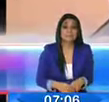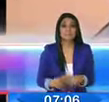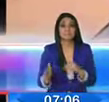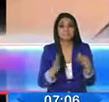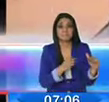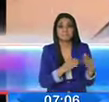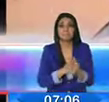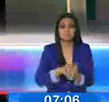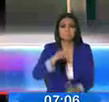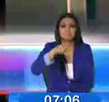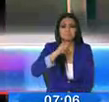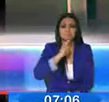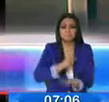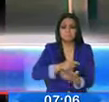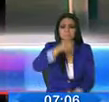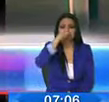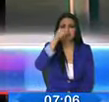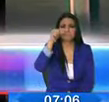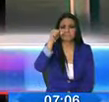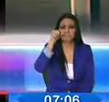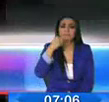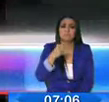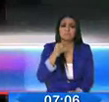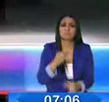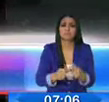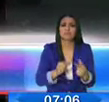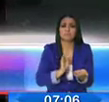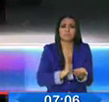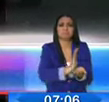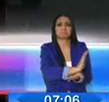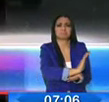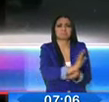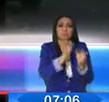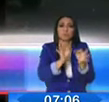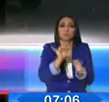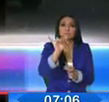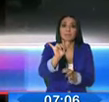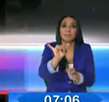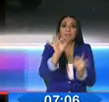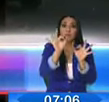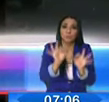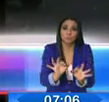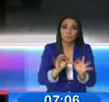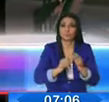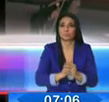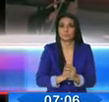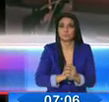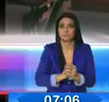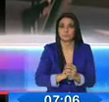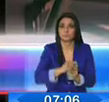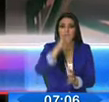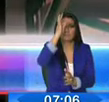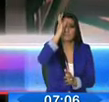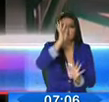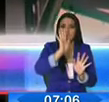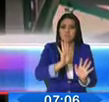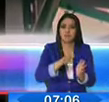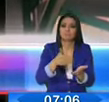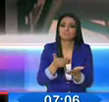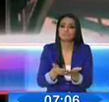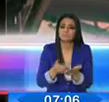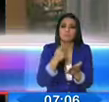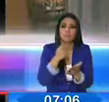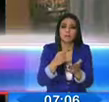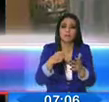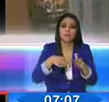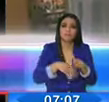y estado dejando la droga y el día estaba vino precisamente de la clínica vino para venir a